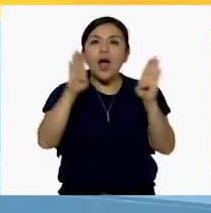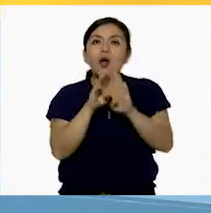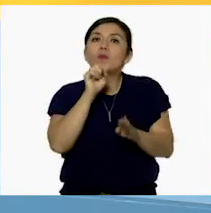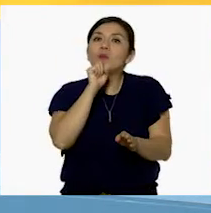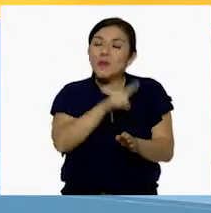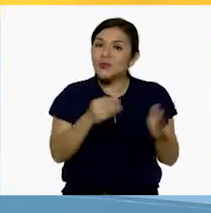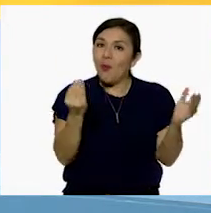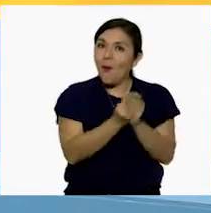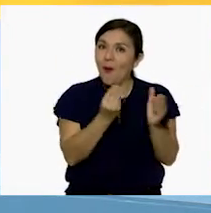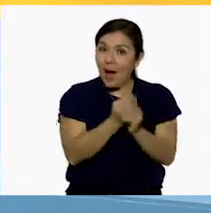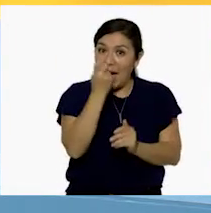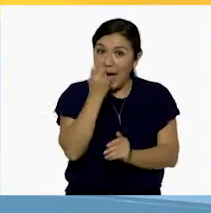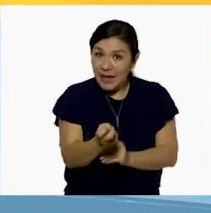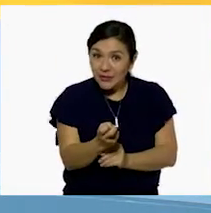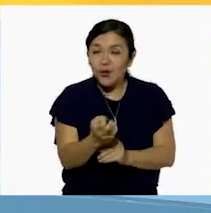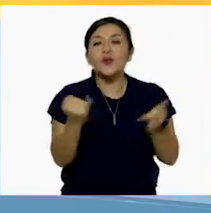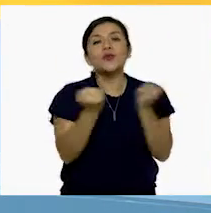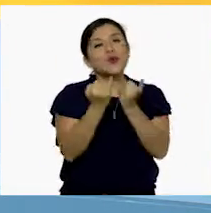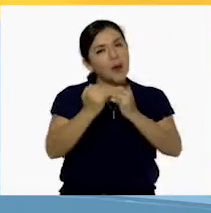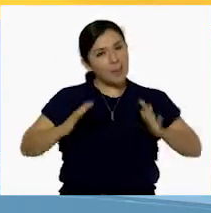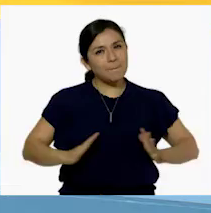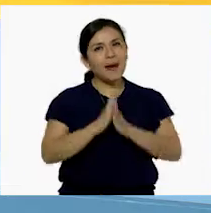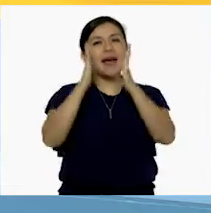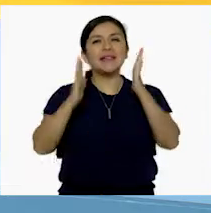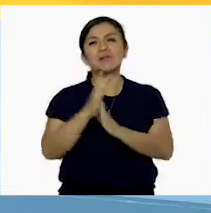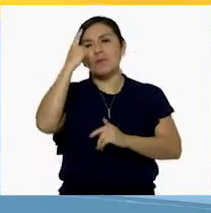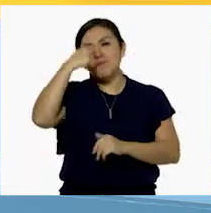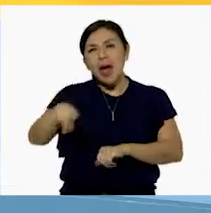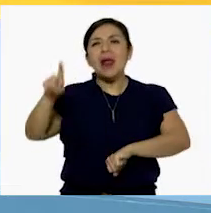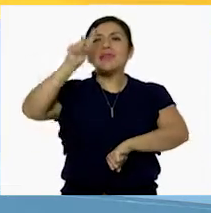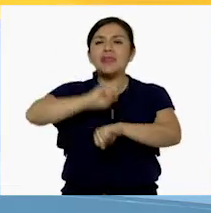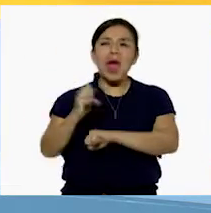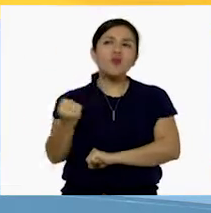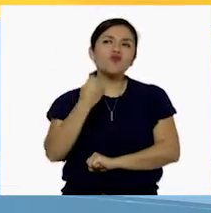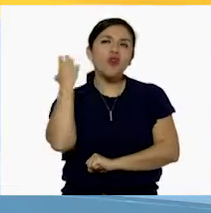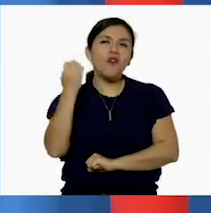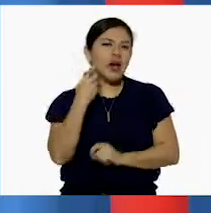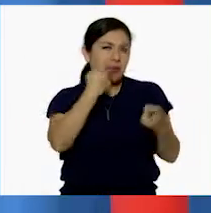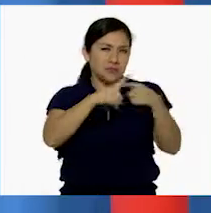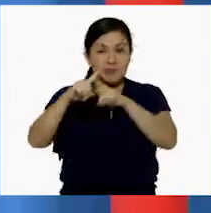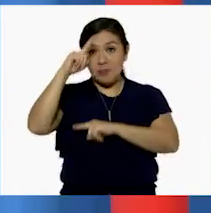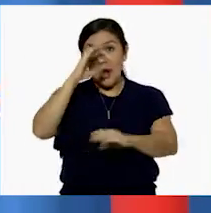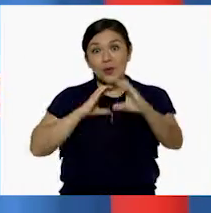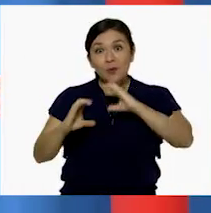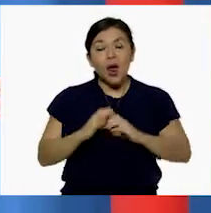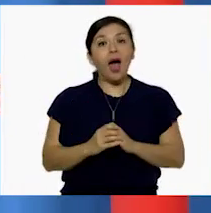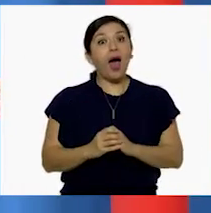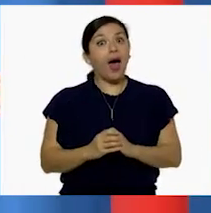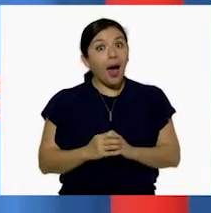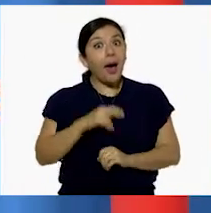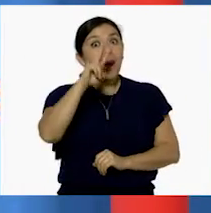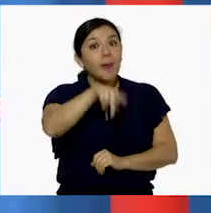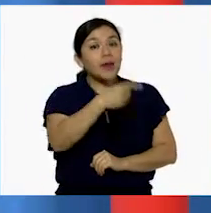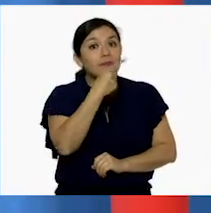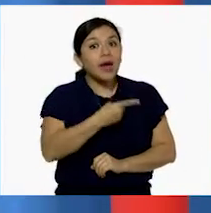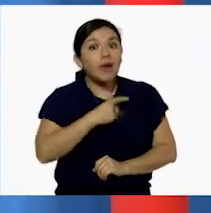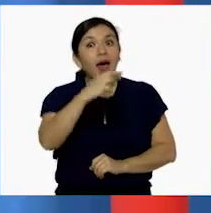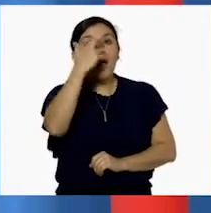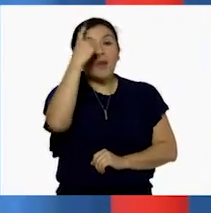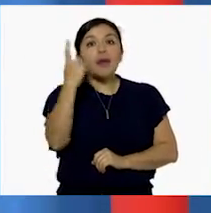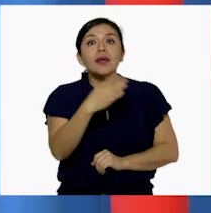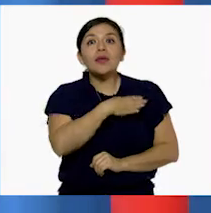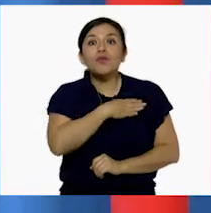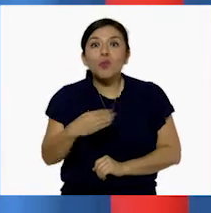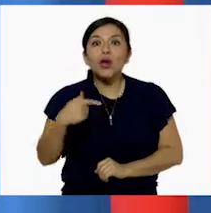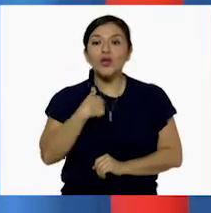mismo ámbito, así como en la participación en ciertos eventos comunicativos. Qué bueno que me lo recuerdas, Gaby, porque eso me